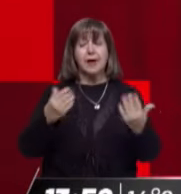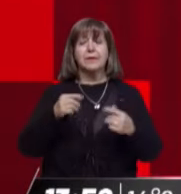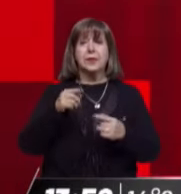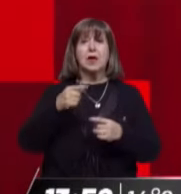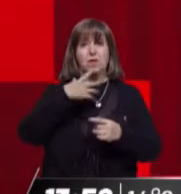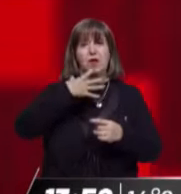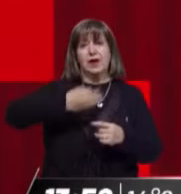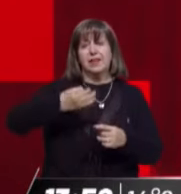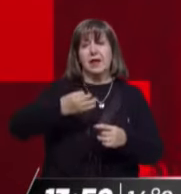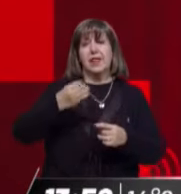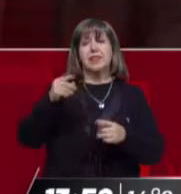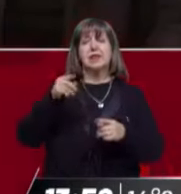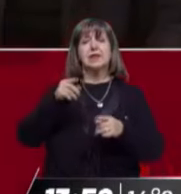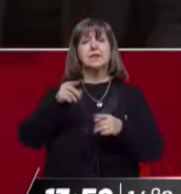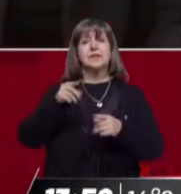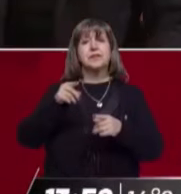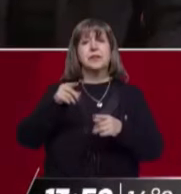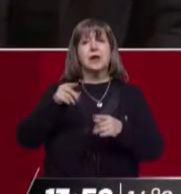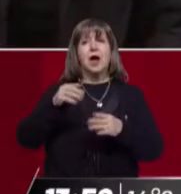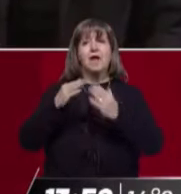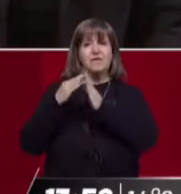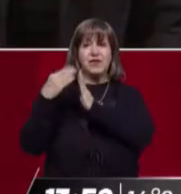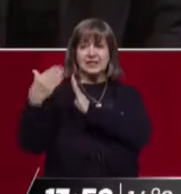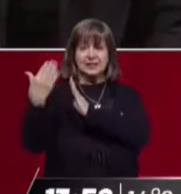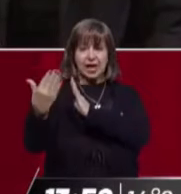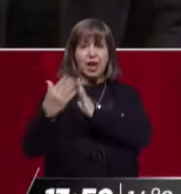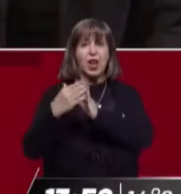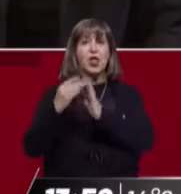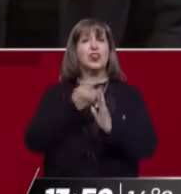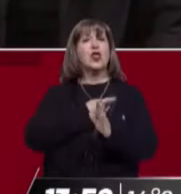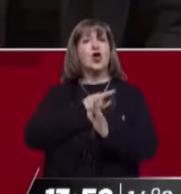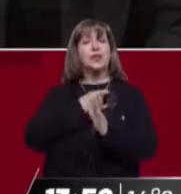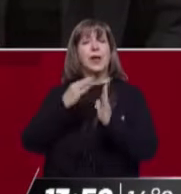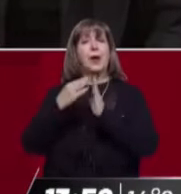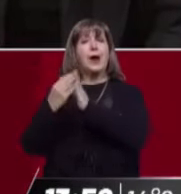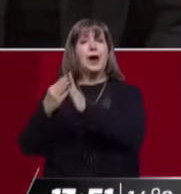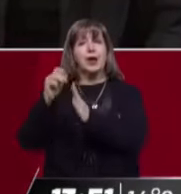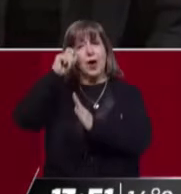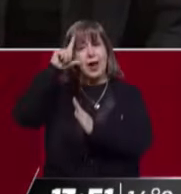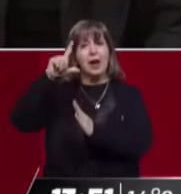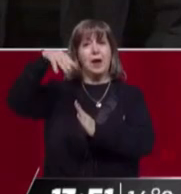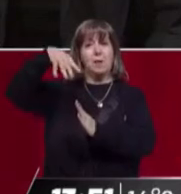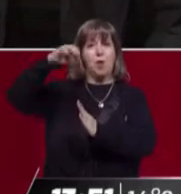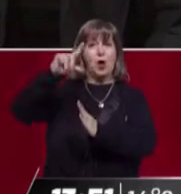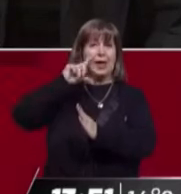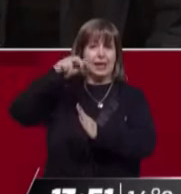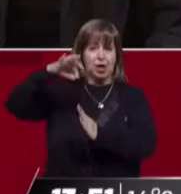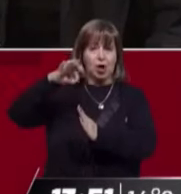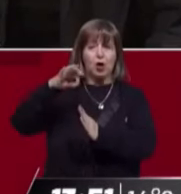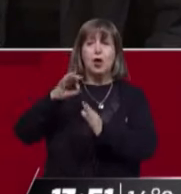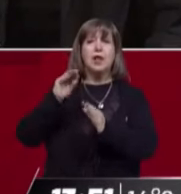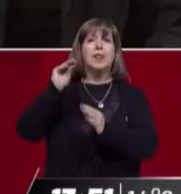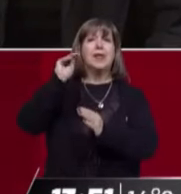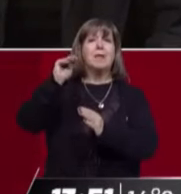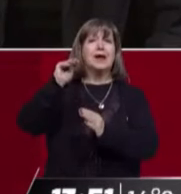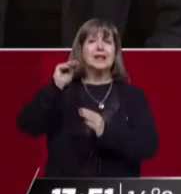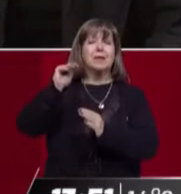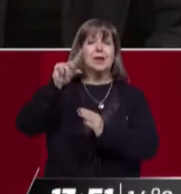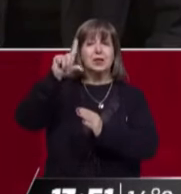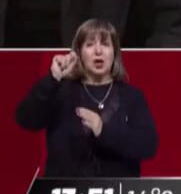Una situación que preocupó mucho a vecinos puntualmente de barrio El Molino de La Consulta, así es como se llama el